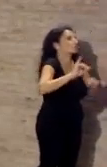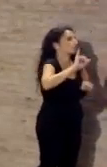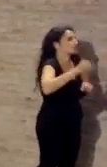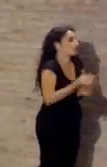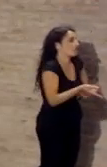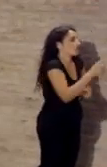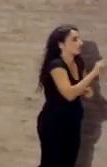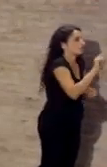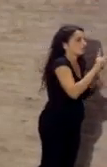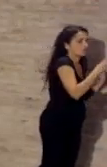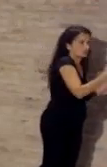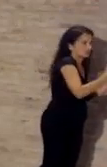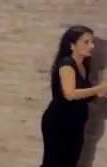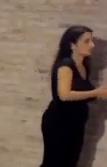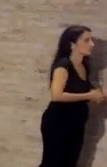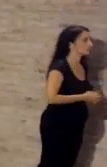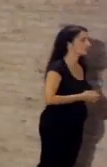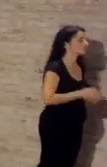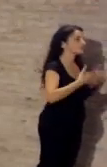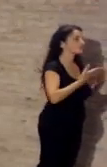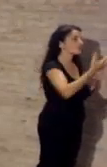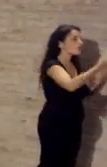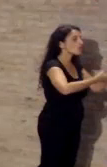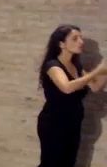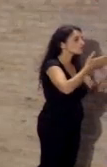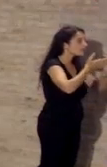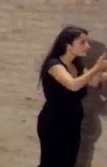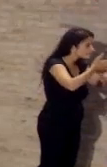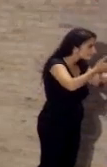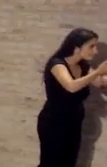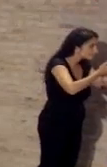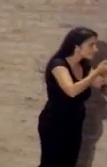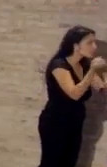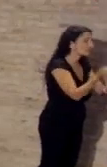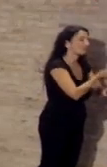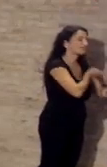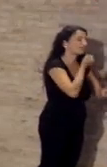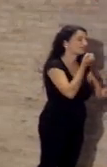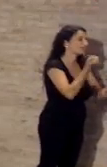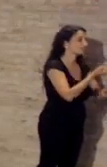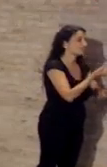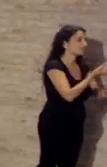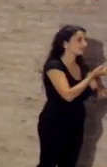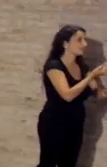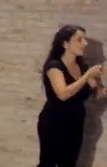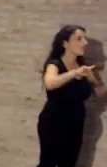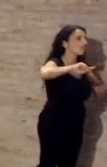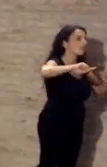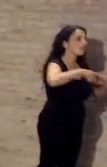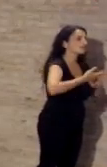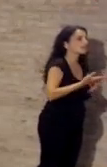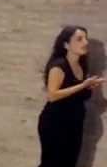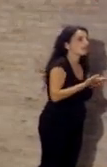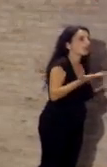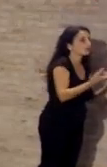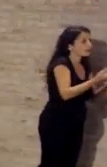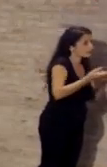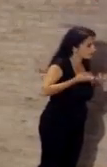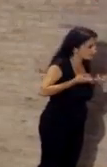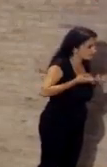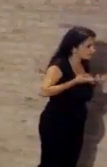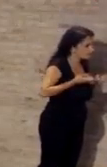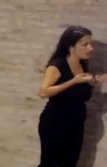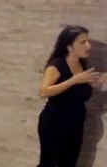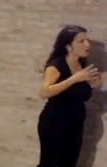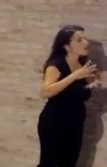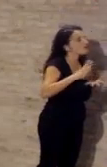bueno para que esto suceda para que podamos acceder a la justicia necesitamos de muchos muchas políticas públicas